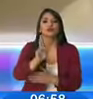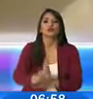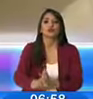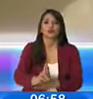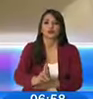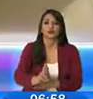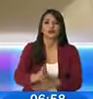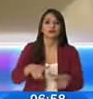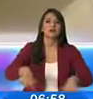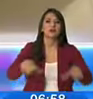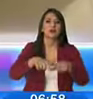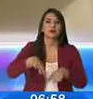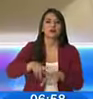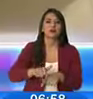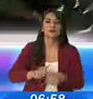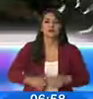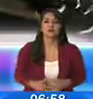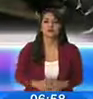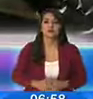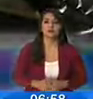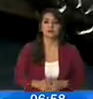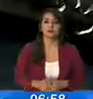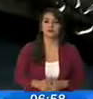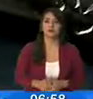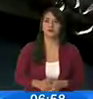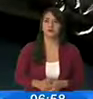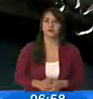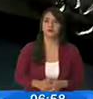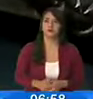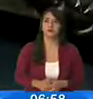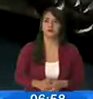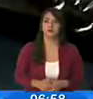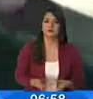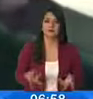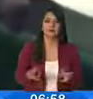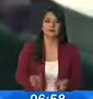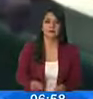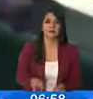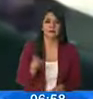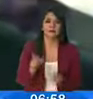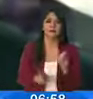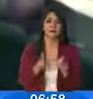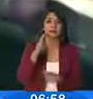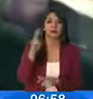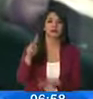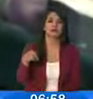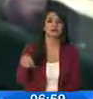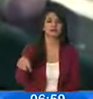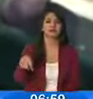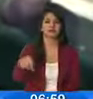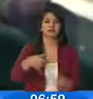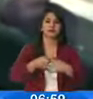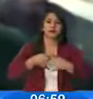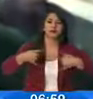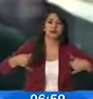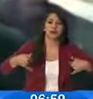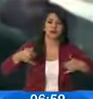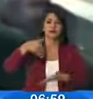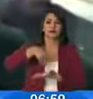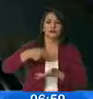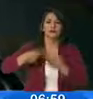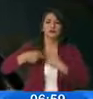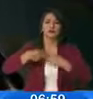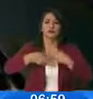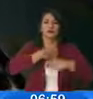actividades en el sur de Quito. Además, bajo la modalidad de descuideros, varios locales de los diferentes centros